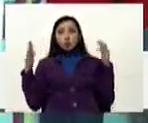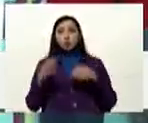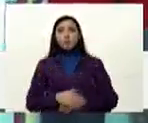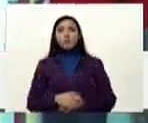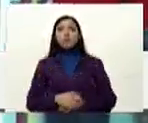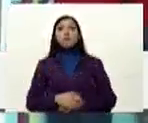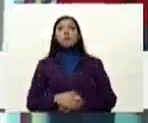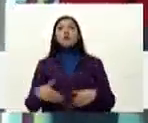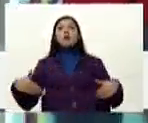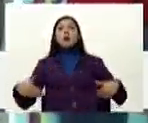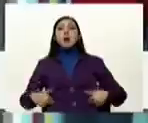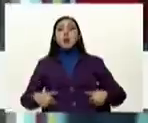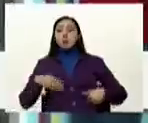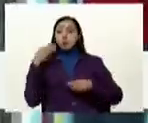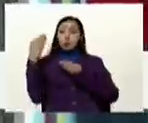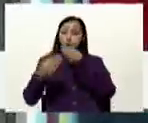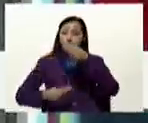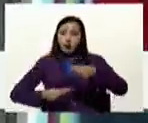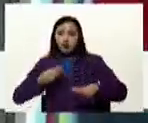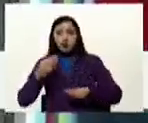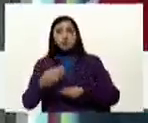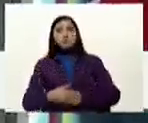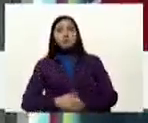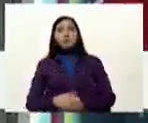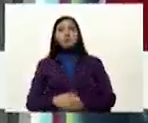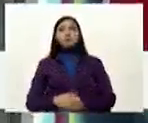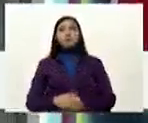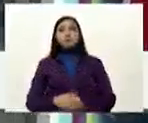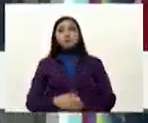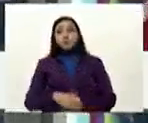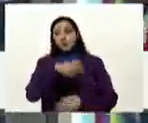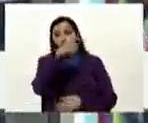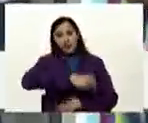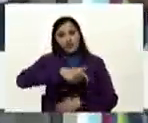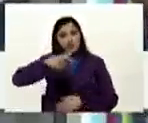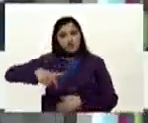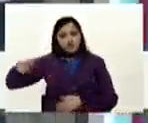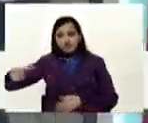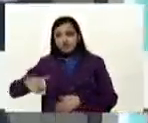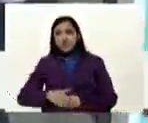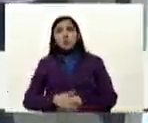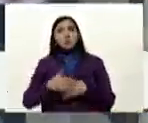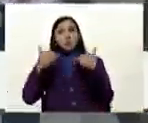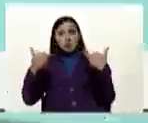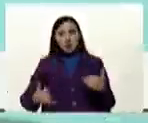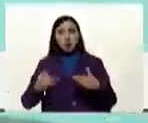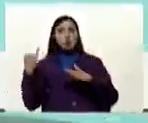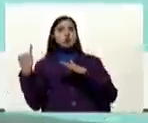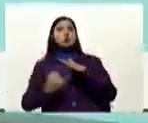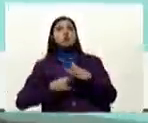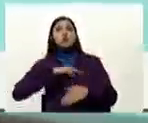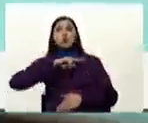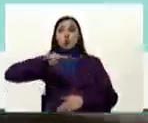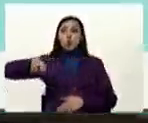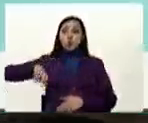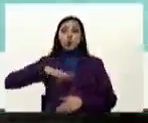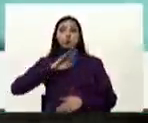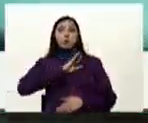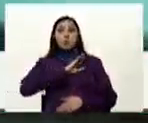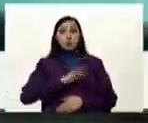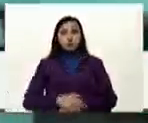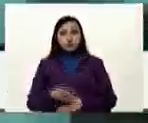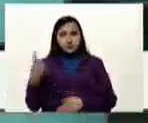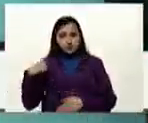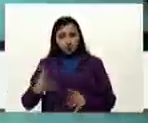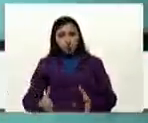gran esfuerzo que se ha llevado a cabo con personal de nuestra institución, donde logramos, en